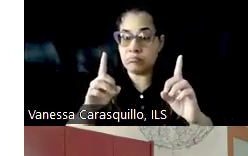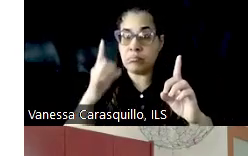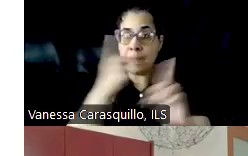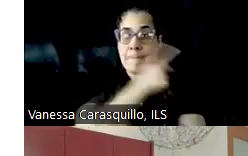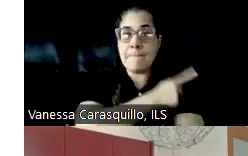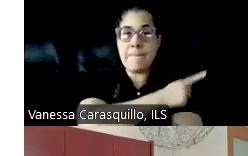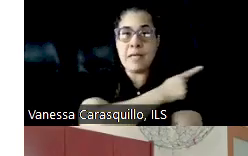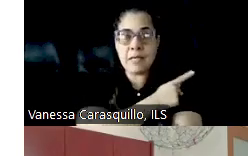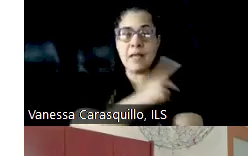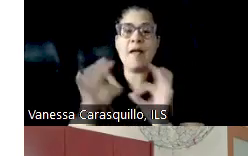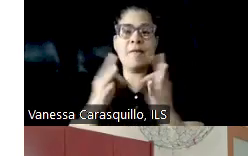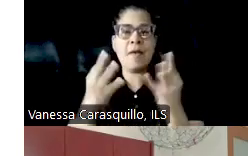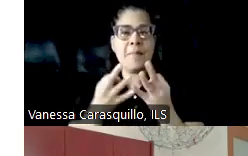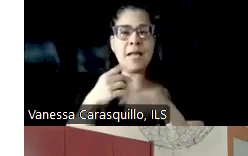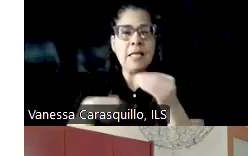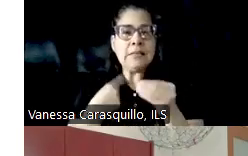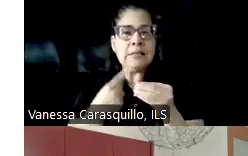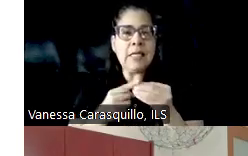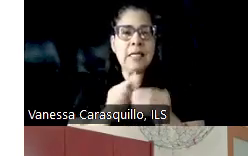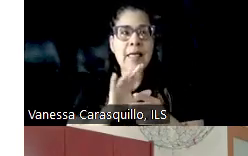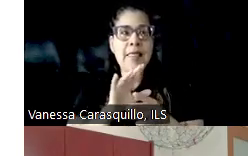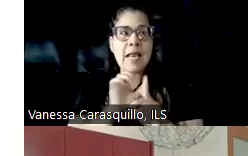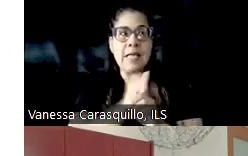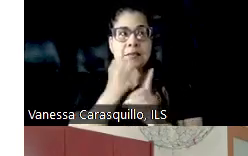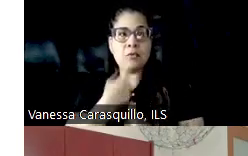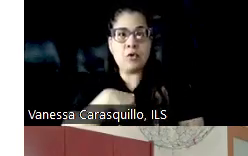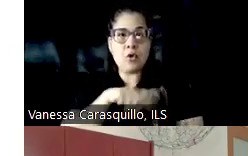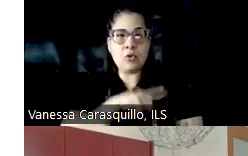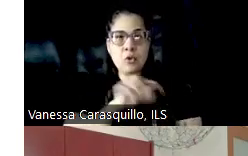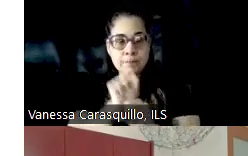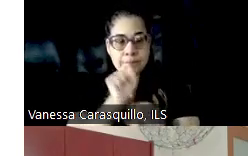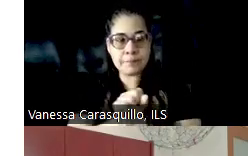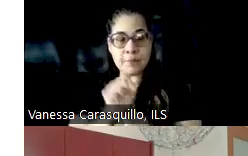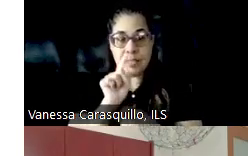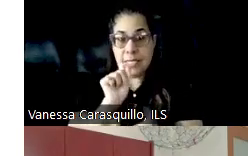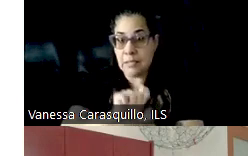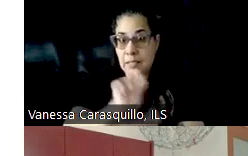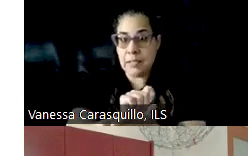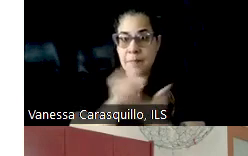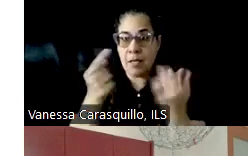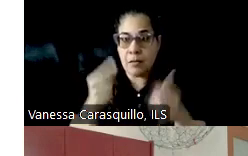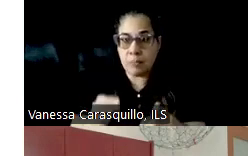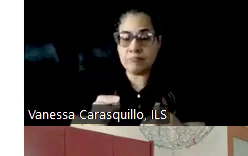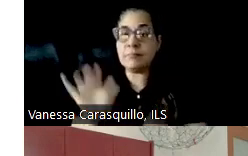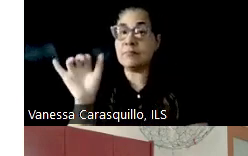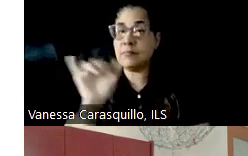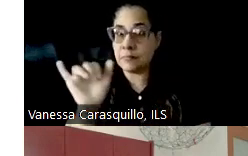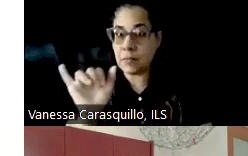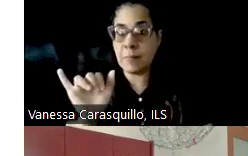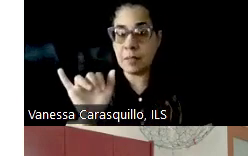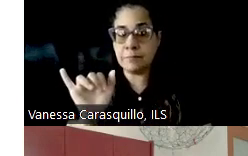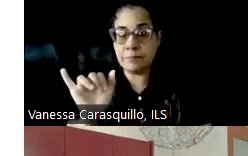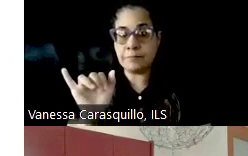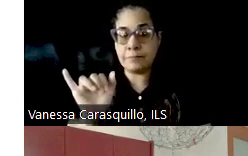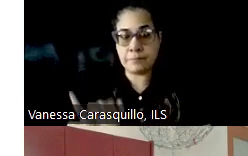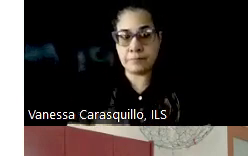familias sobre la condición que estamos tratando y el tratamiento que estamos poniendo también va a ser